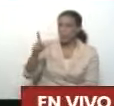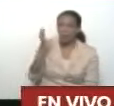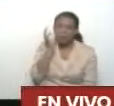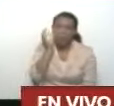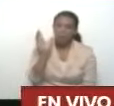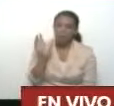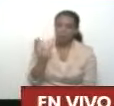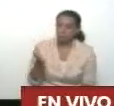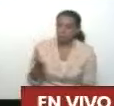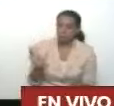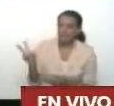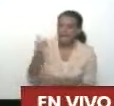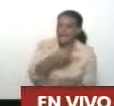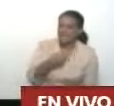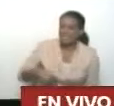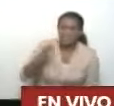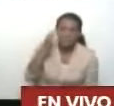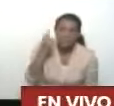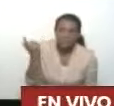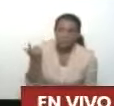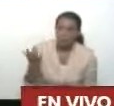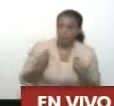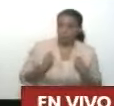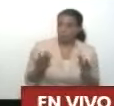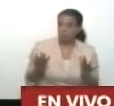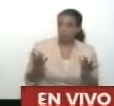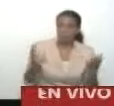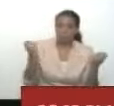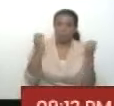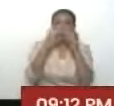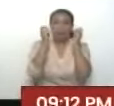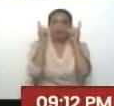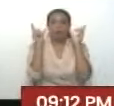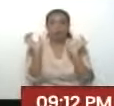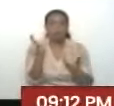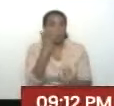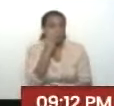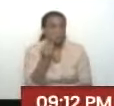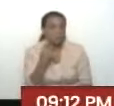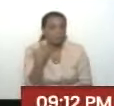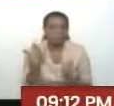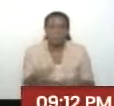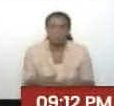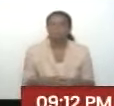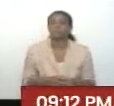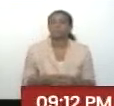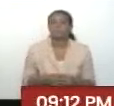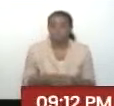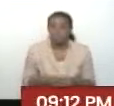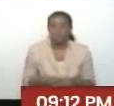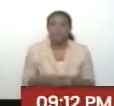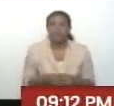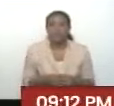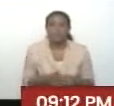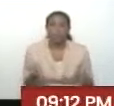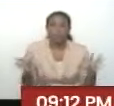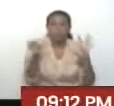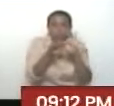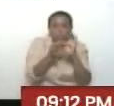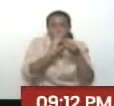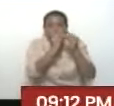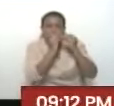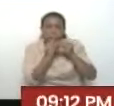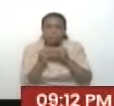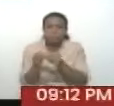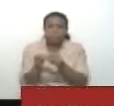tan maravillosas suceden en la vida cultural, espiritual, en el arte? Una experiencia maravillosa. La conjunción